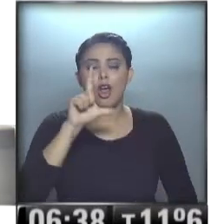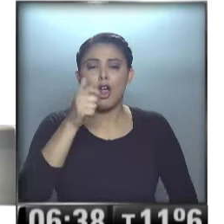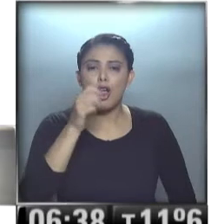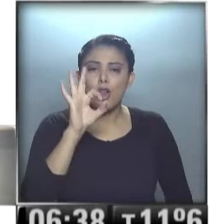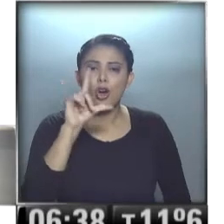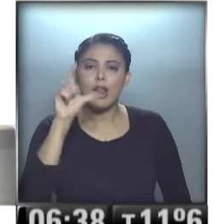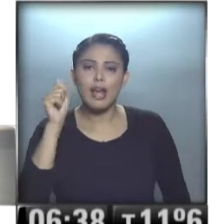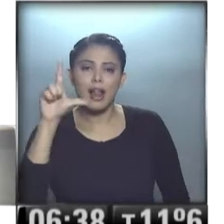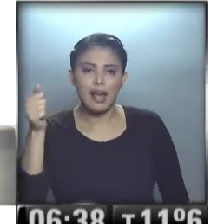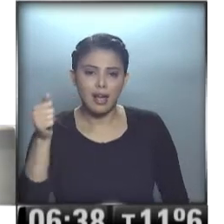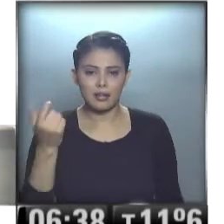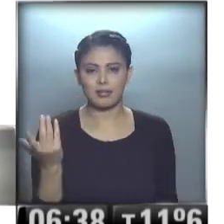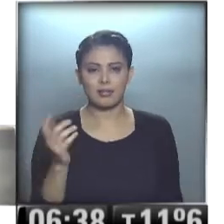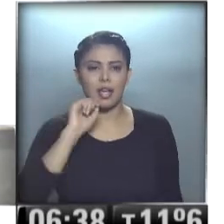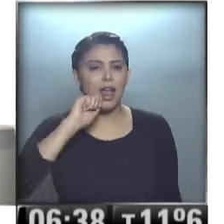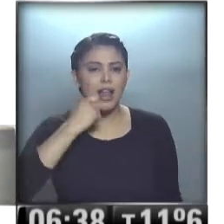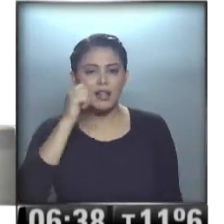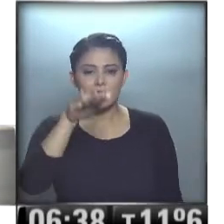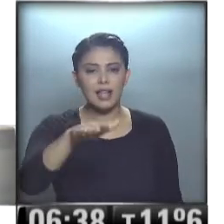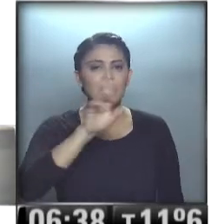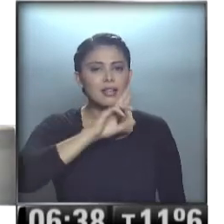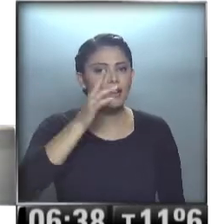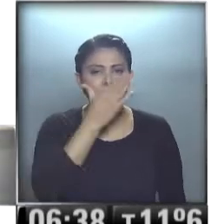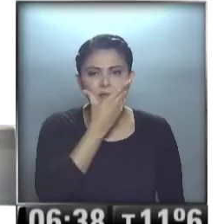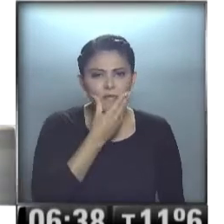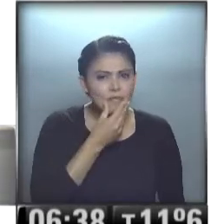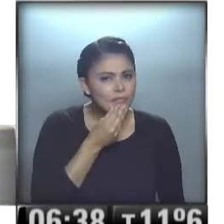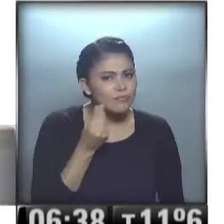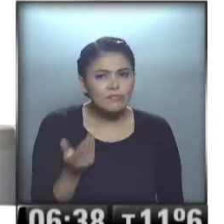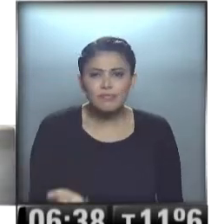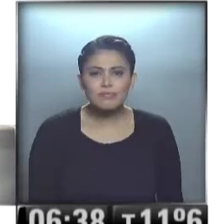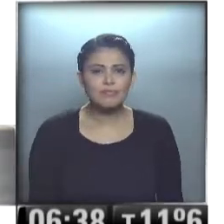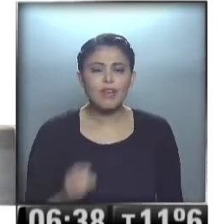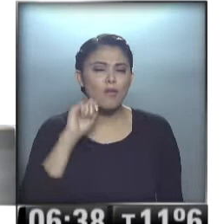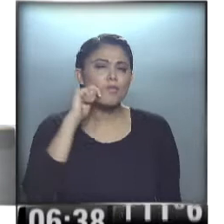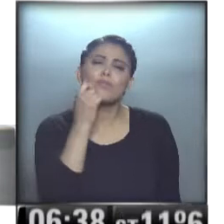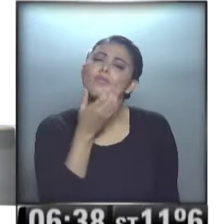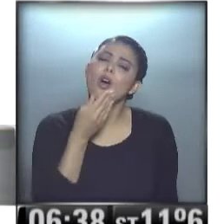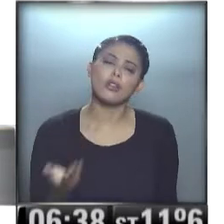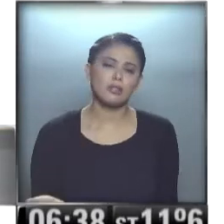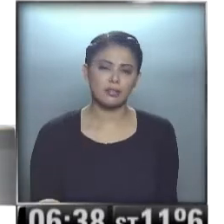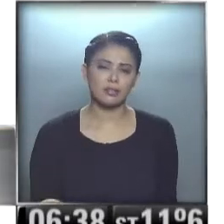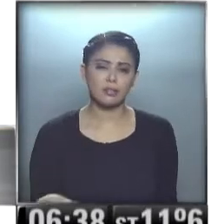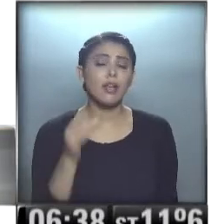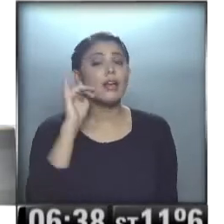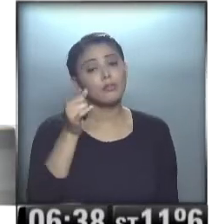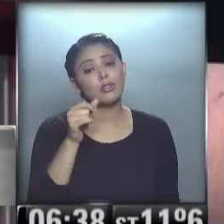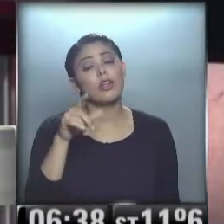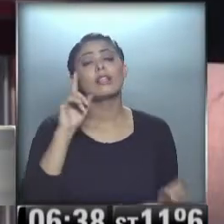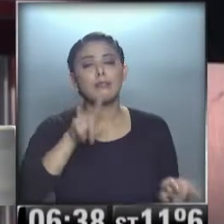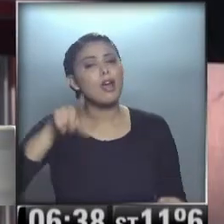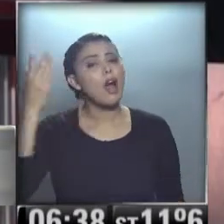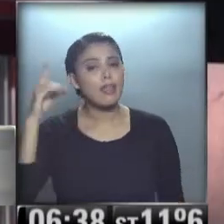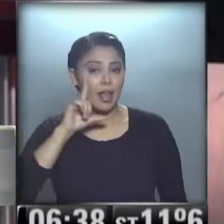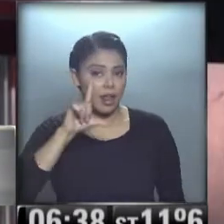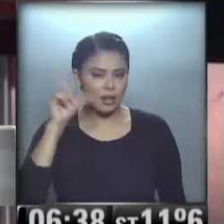Lolala Romero, qué belleza de criatura, qué nena más linda, hermosísima. Sí, Lili, y Lili también para